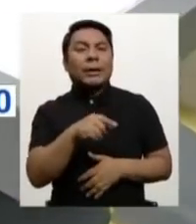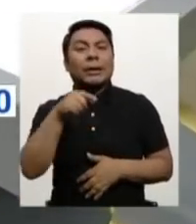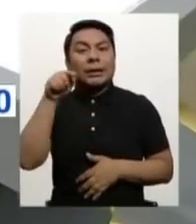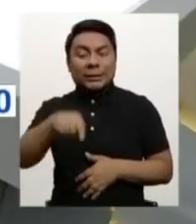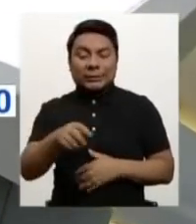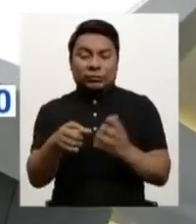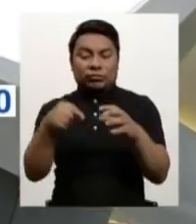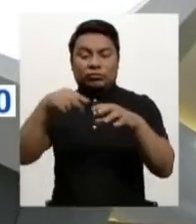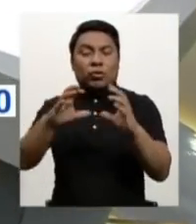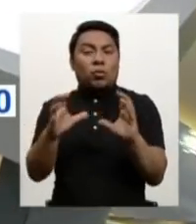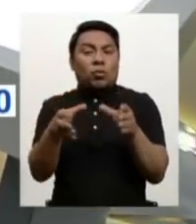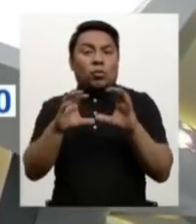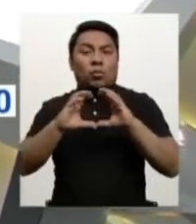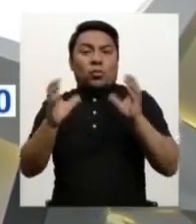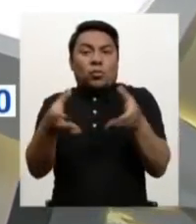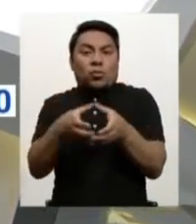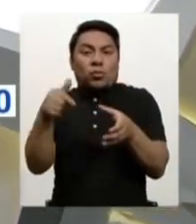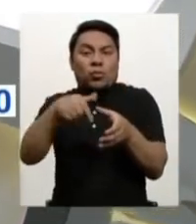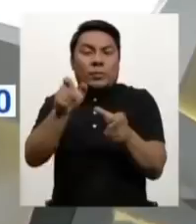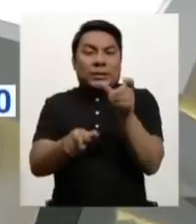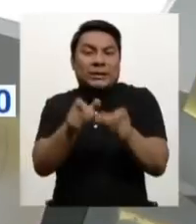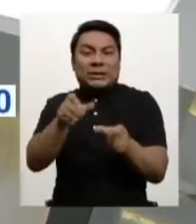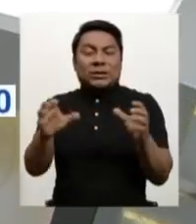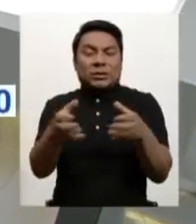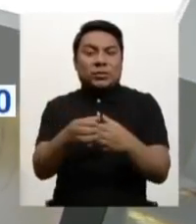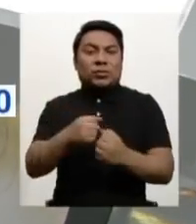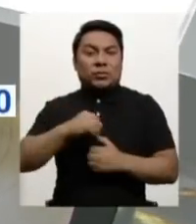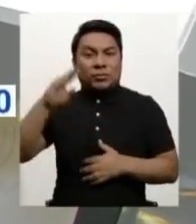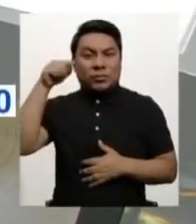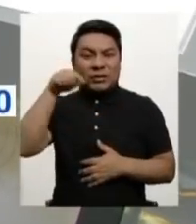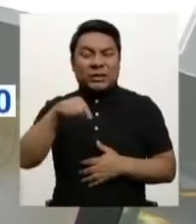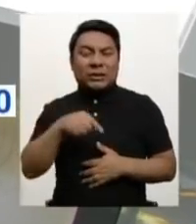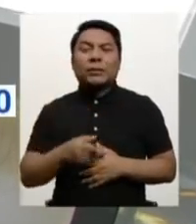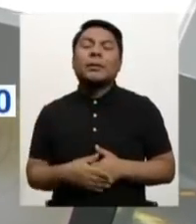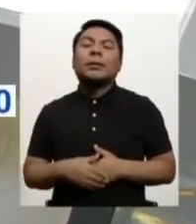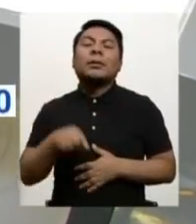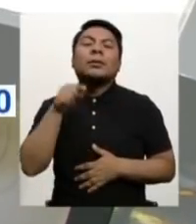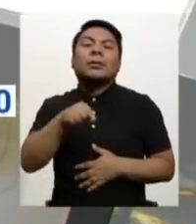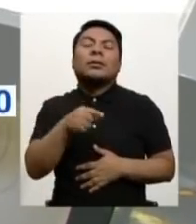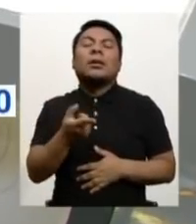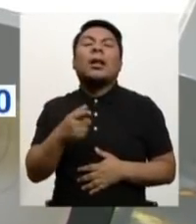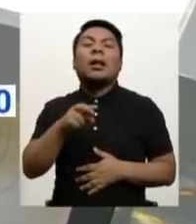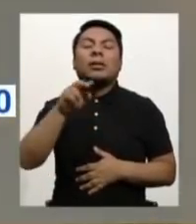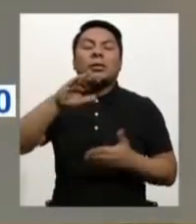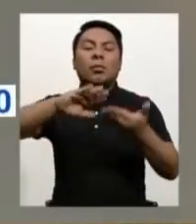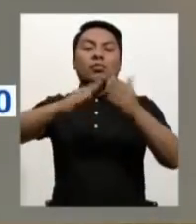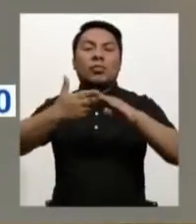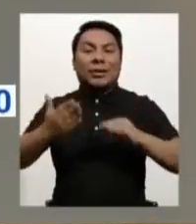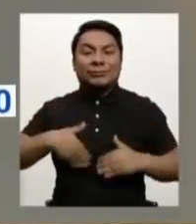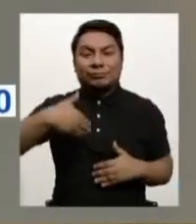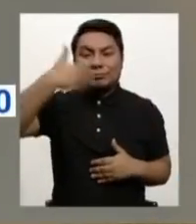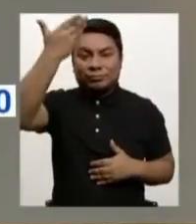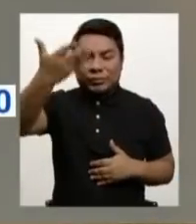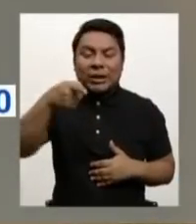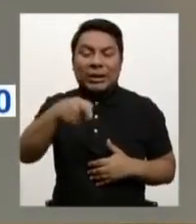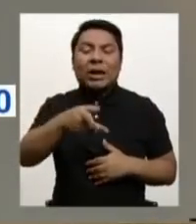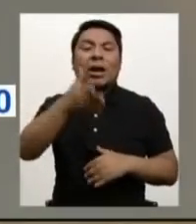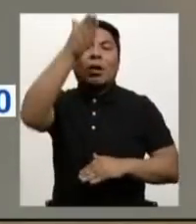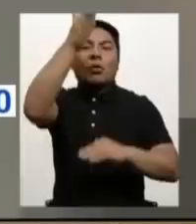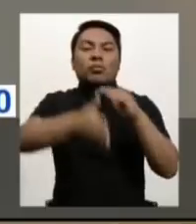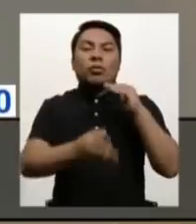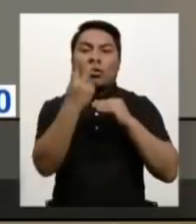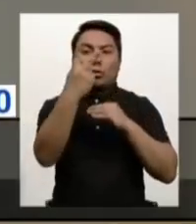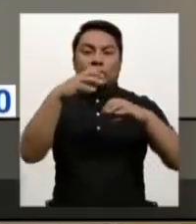de sus milicianos son de etnia kurda y pertenecen a las unidades de protección popular